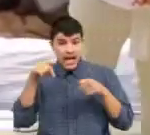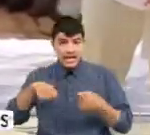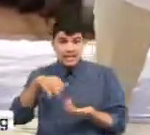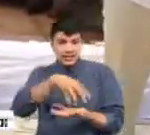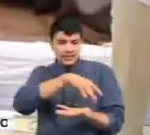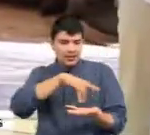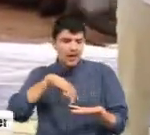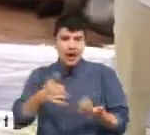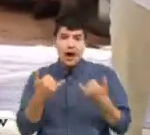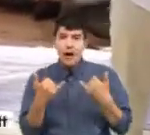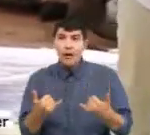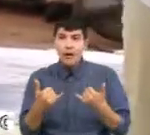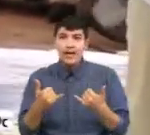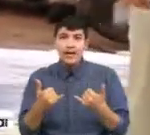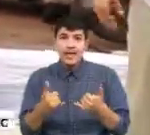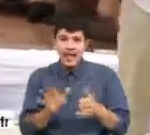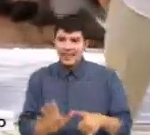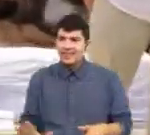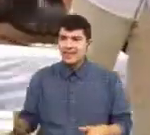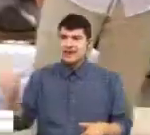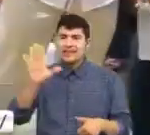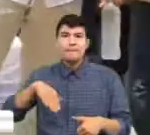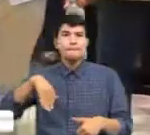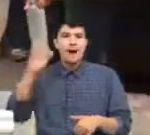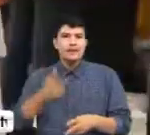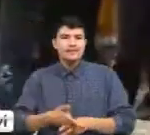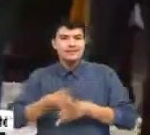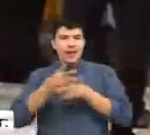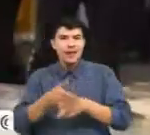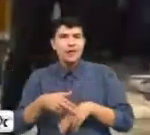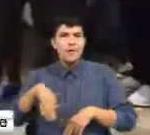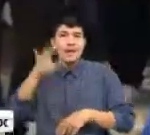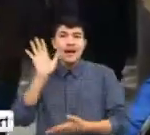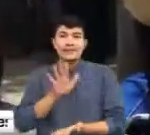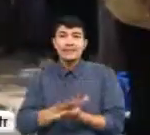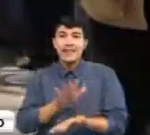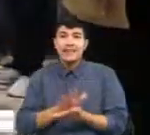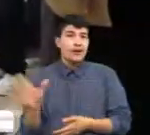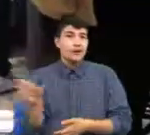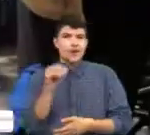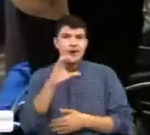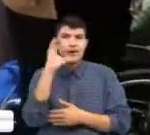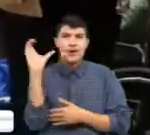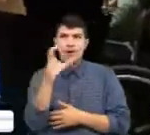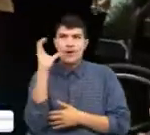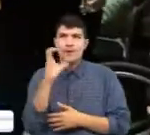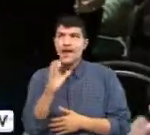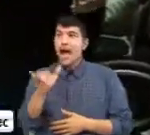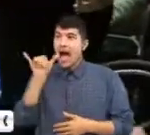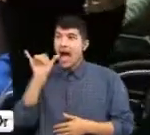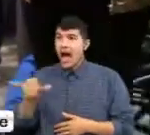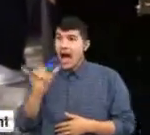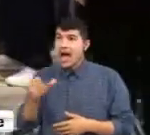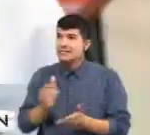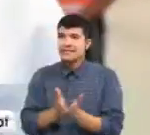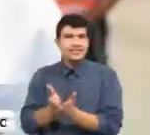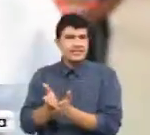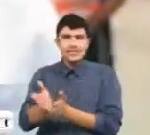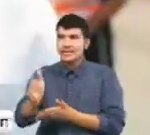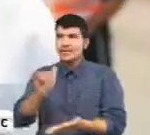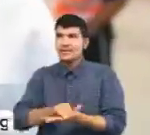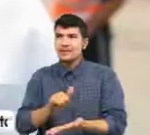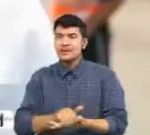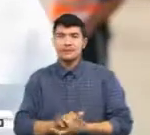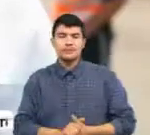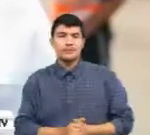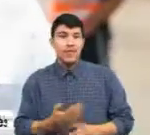sea el departamento más seguro y más tranquilo de toda Colombia, y así lo vamos a mantener. El señor